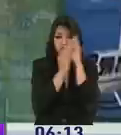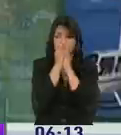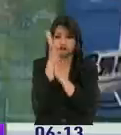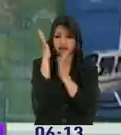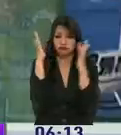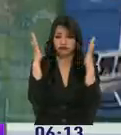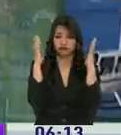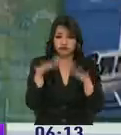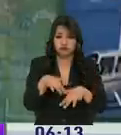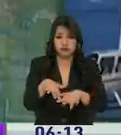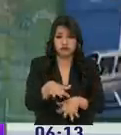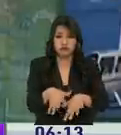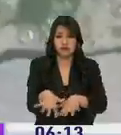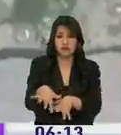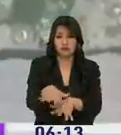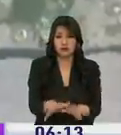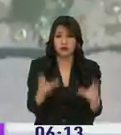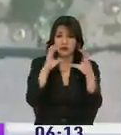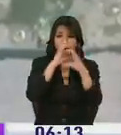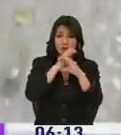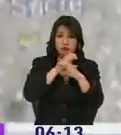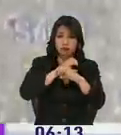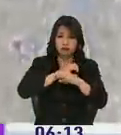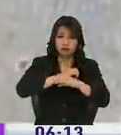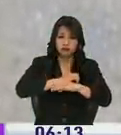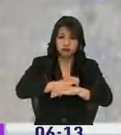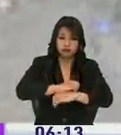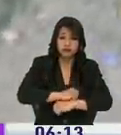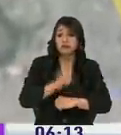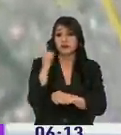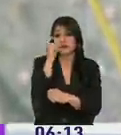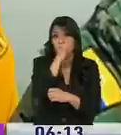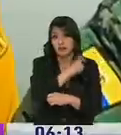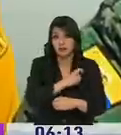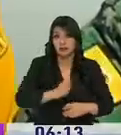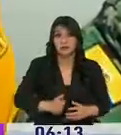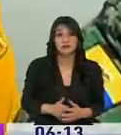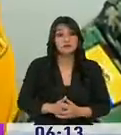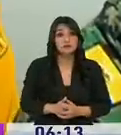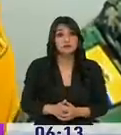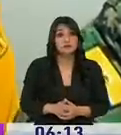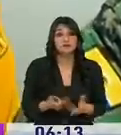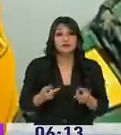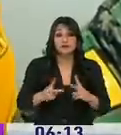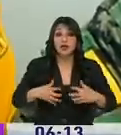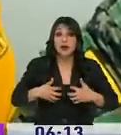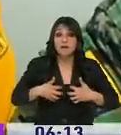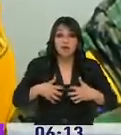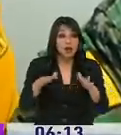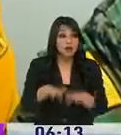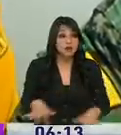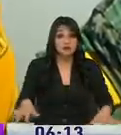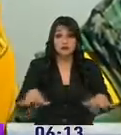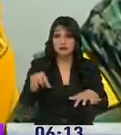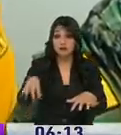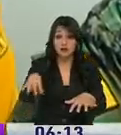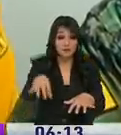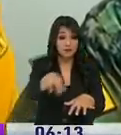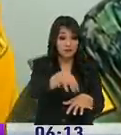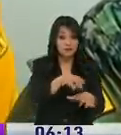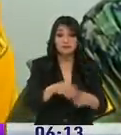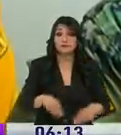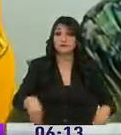terreno, por la oscuridad de la noche, por los animales que existen en el